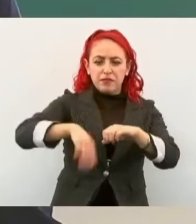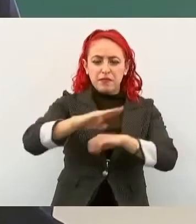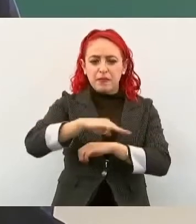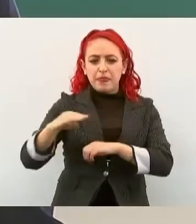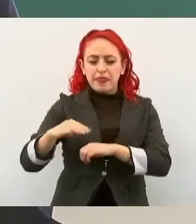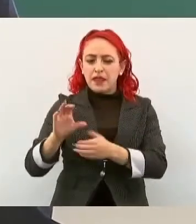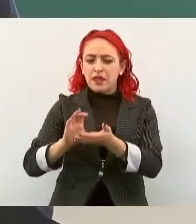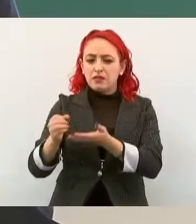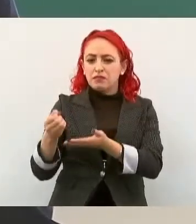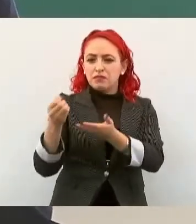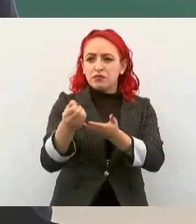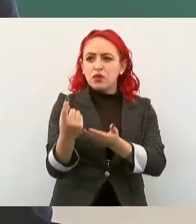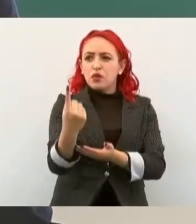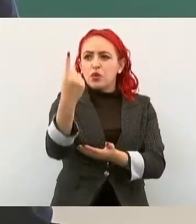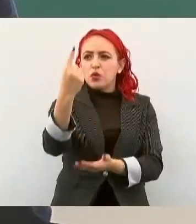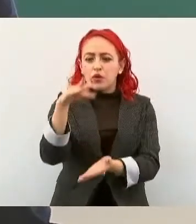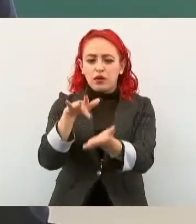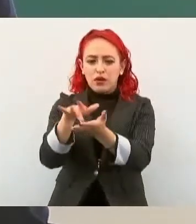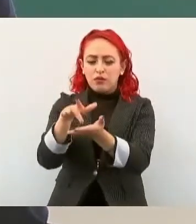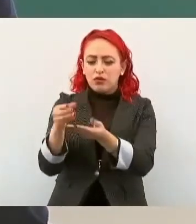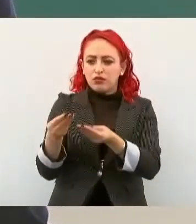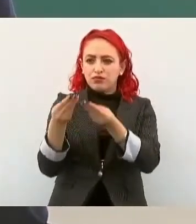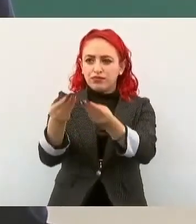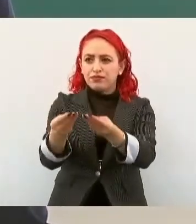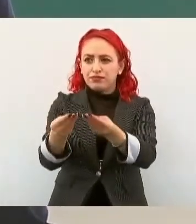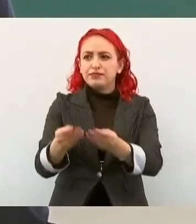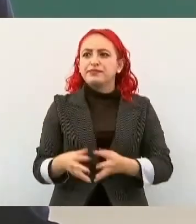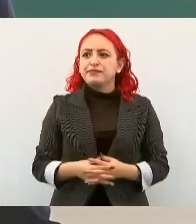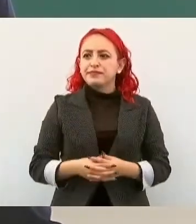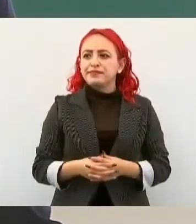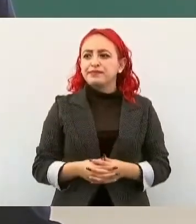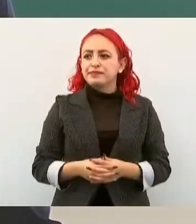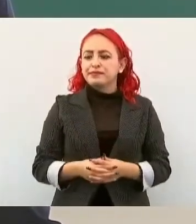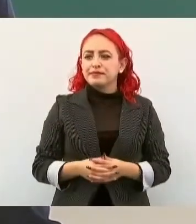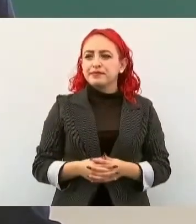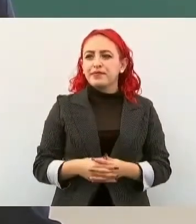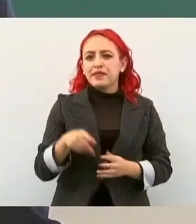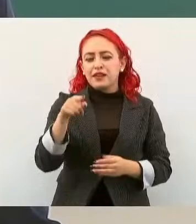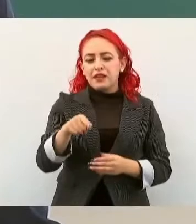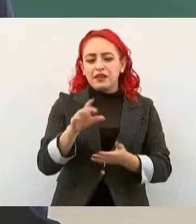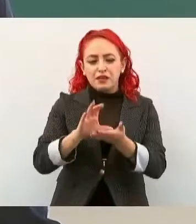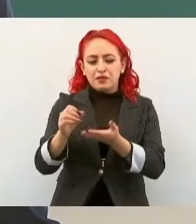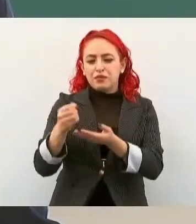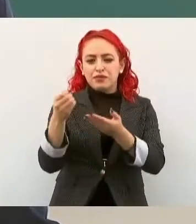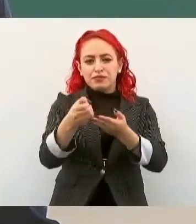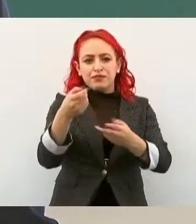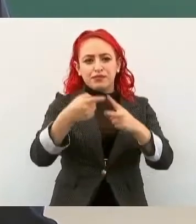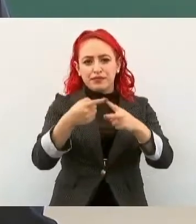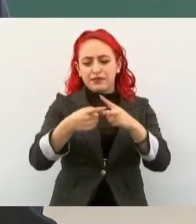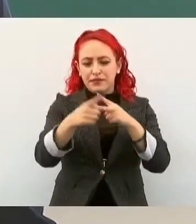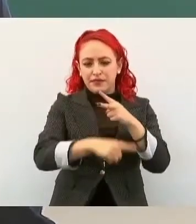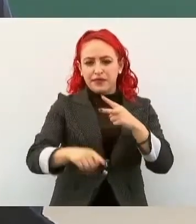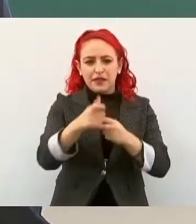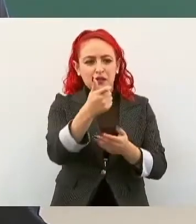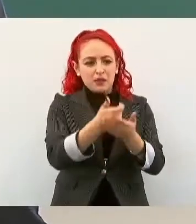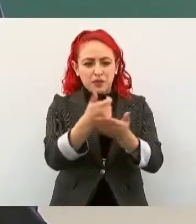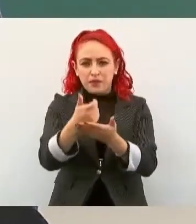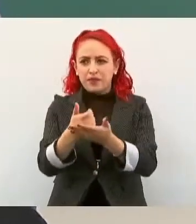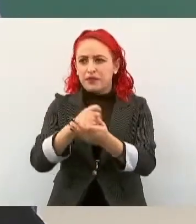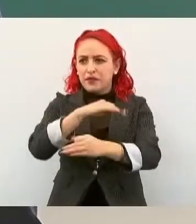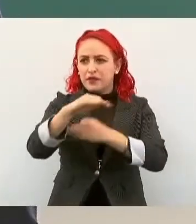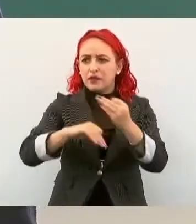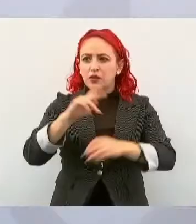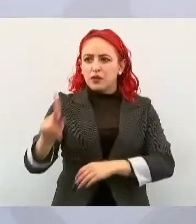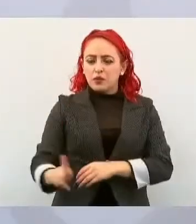cuando menos un apoyo del presupuesto público, que es dinero de todo